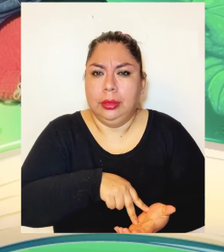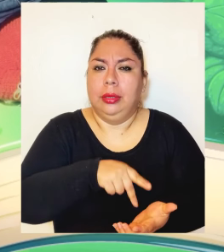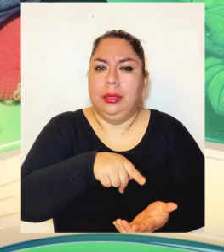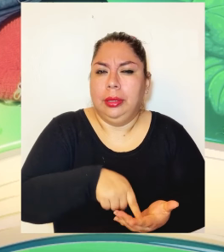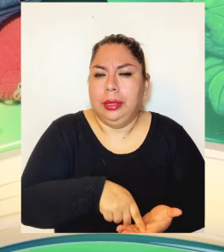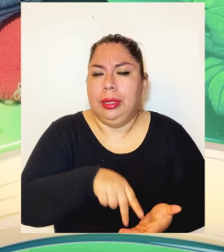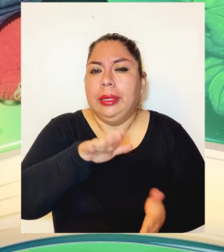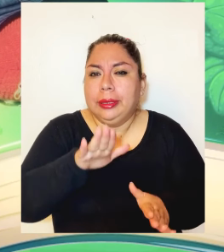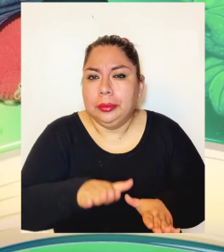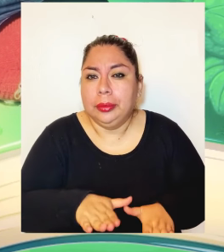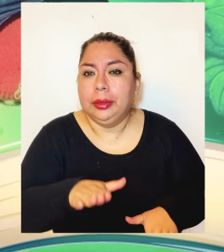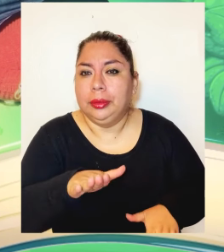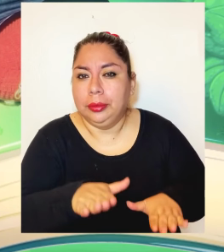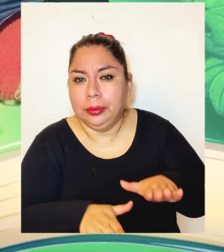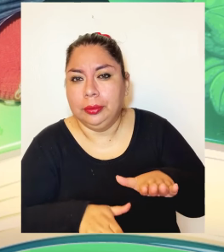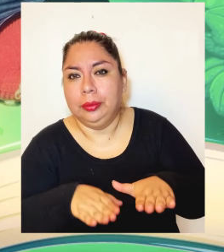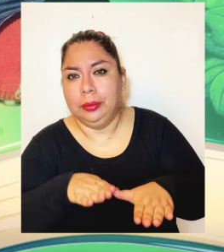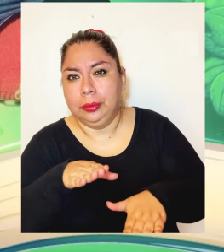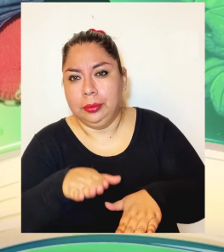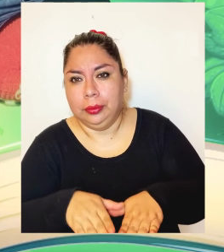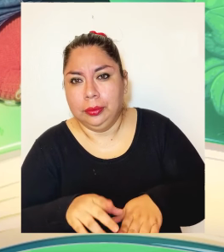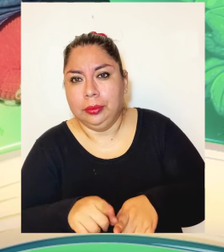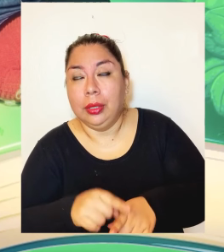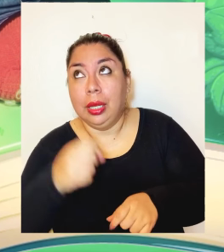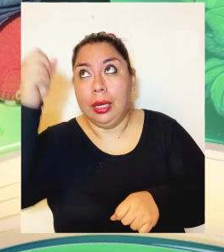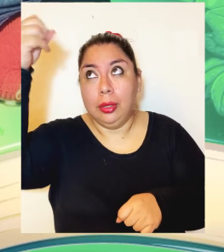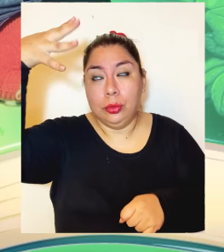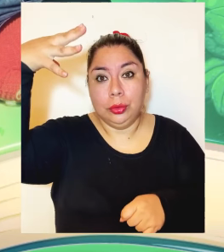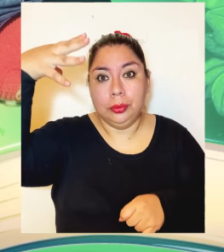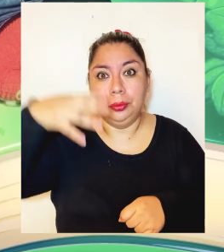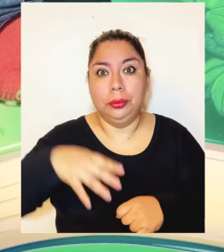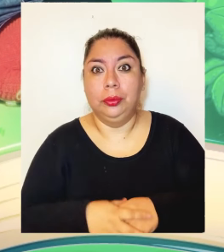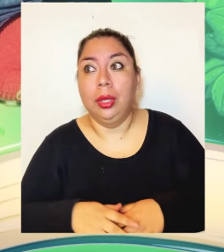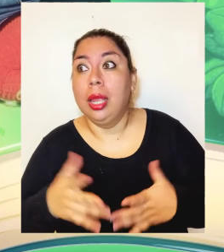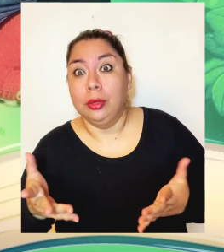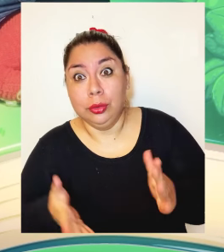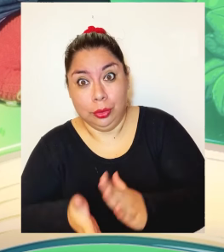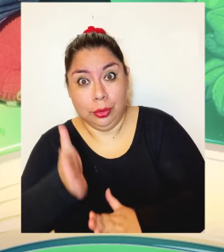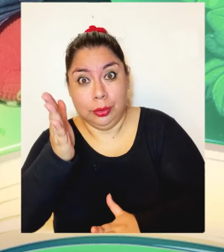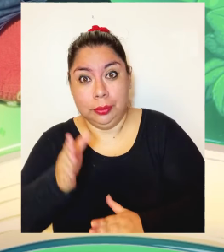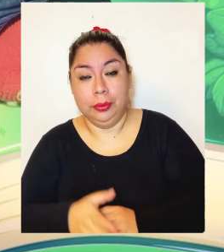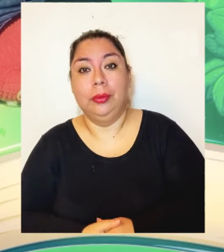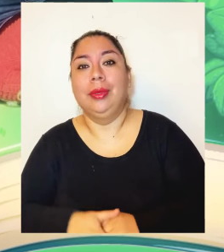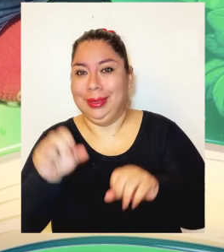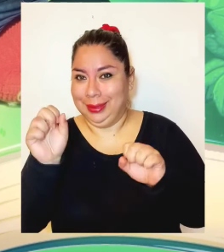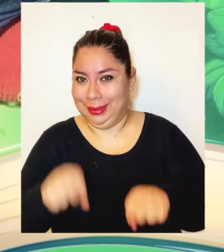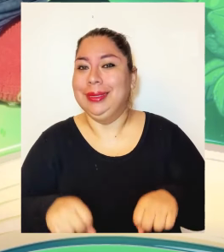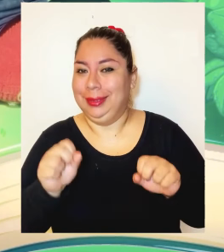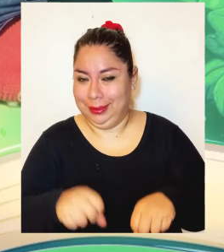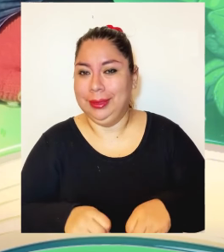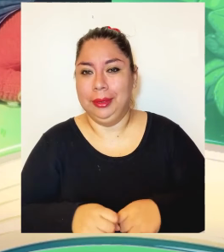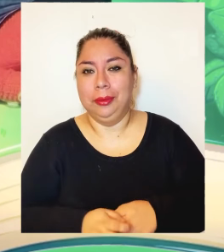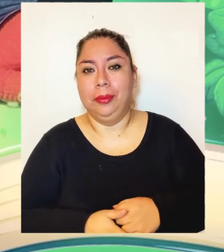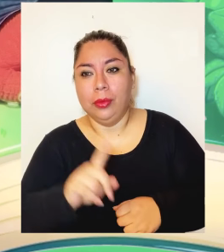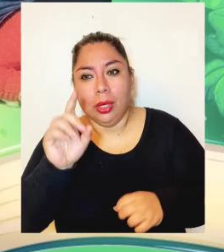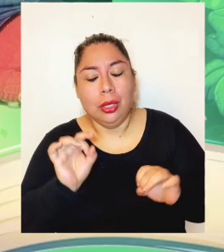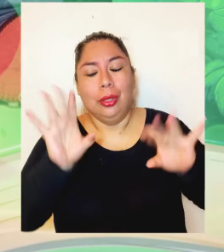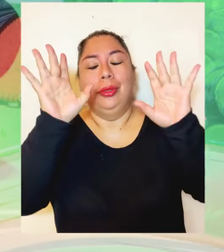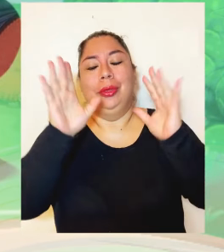lentamente en dirección a la luz. ¿Entonces logró salir? Sí, Rumi, logró